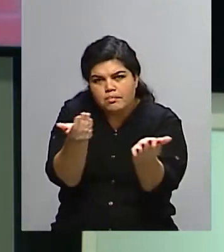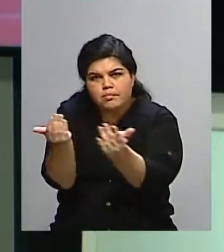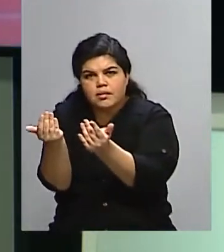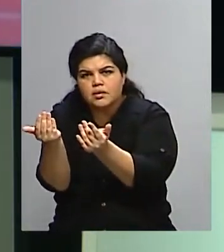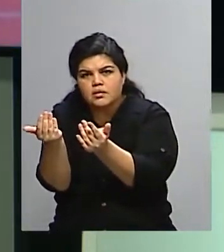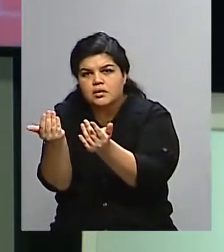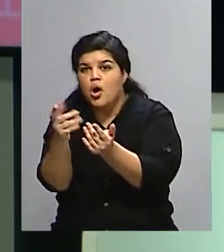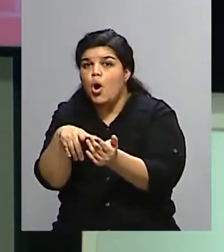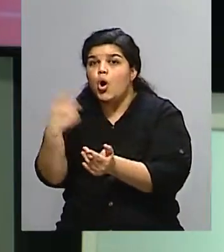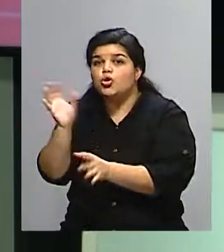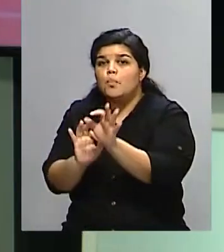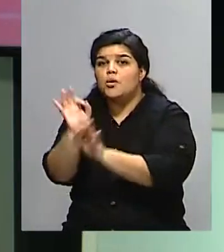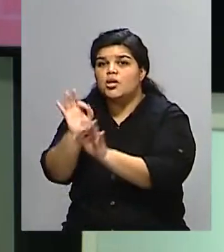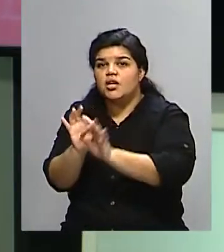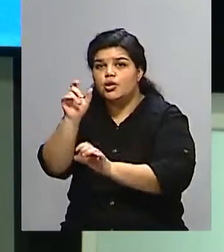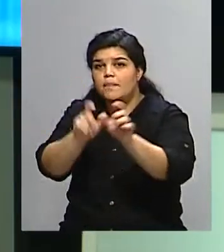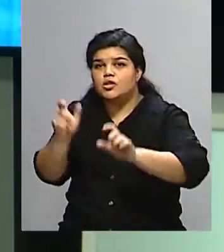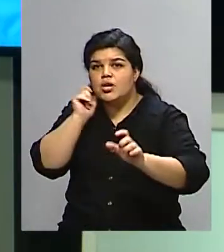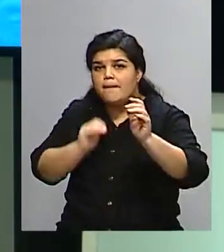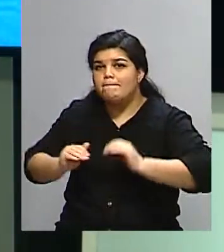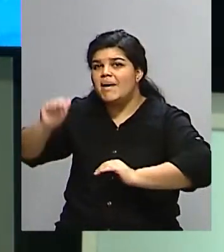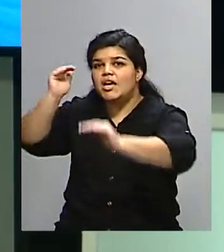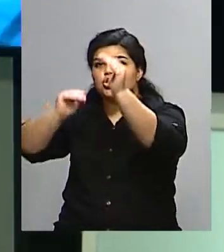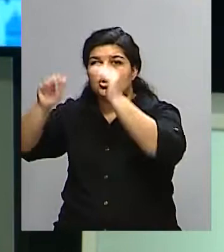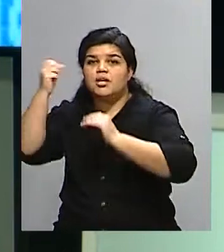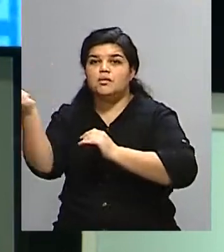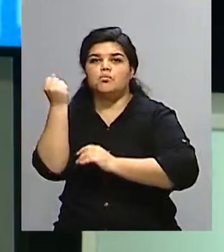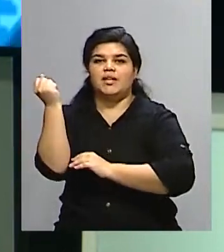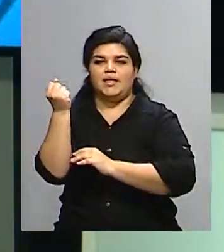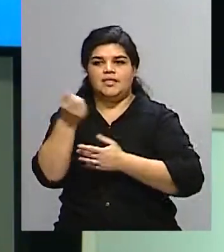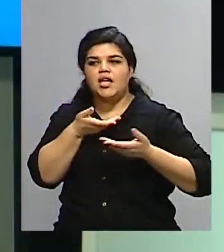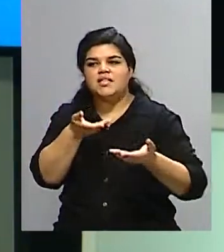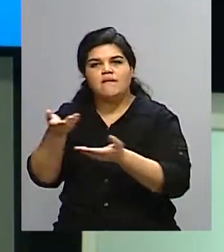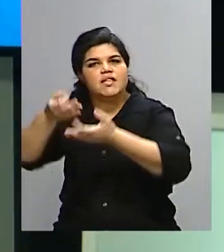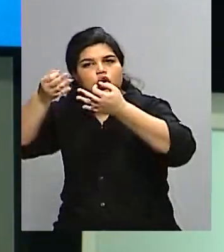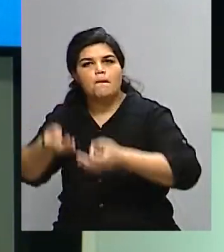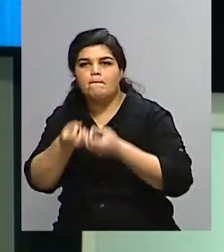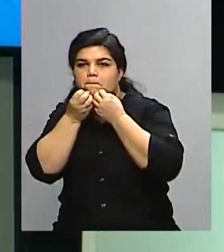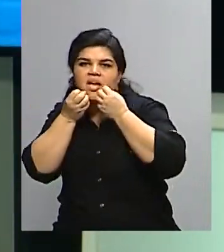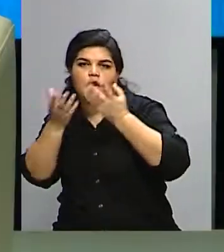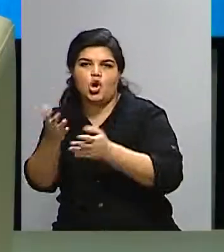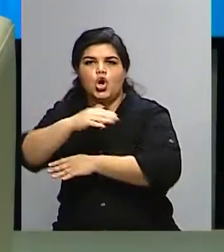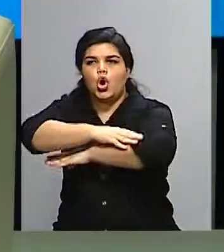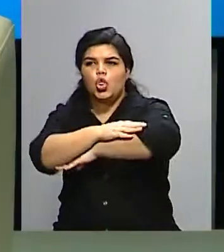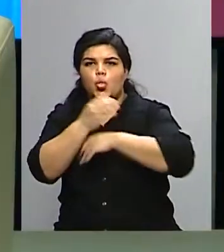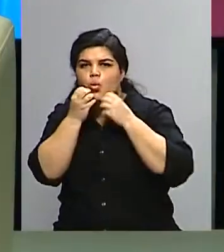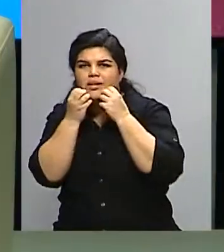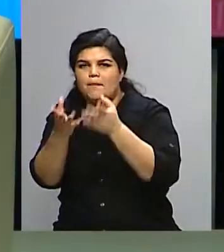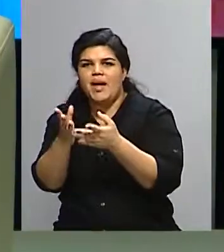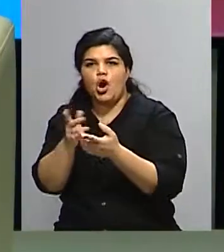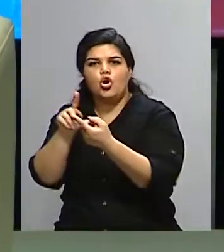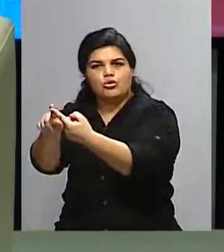la gente mayor, a las personas mayores hay que tratarlas mejor y que empecemos a capacitarnos? Digo, si no hay, estaría bueno que empiece a existir,